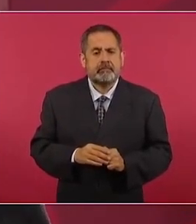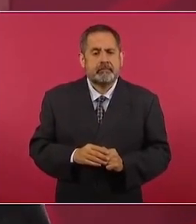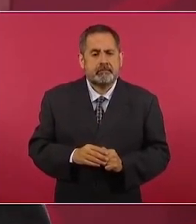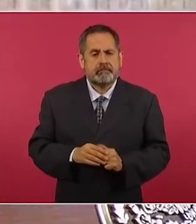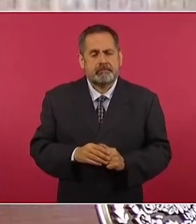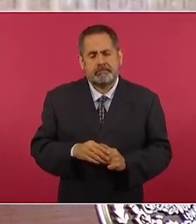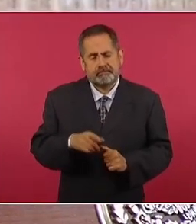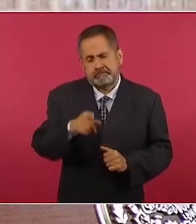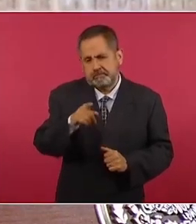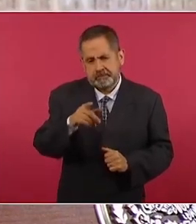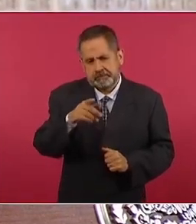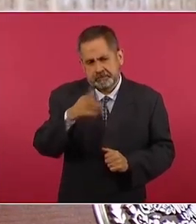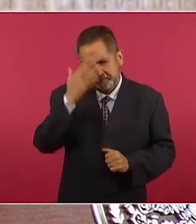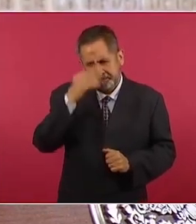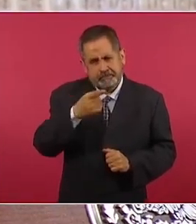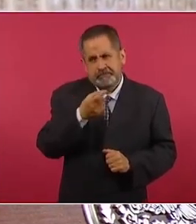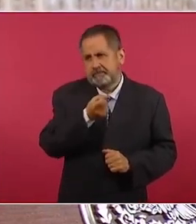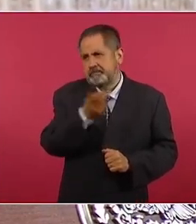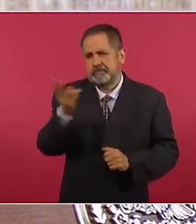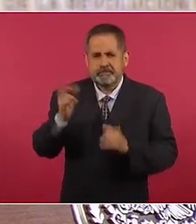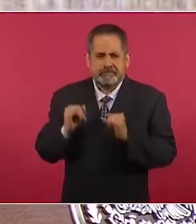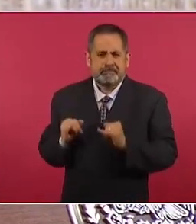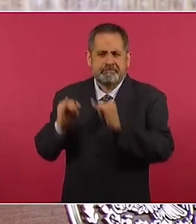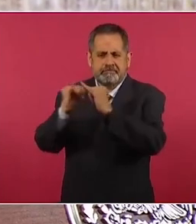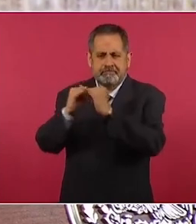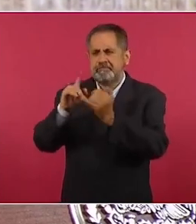como todas las instituciones,